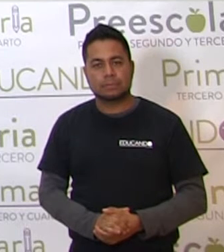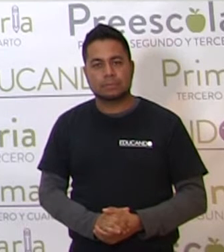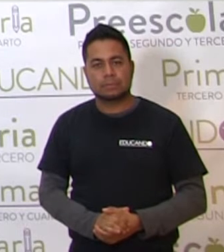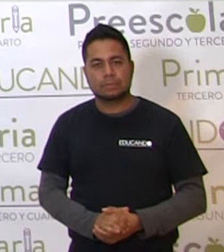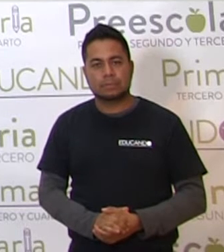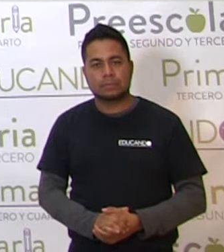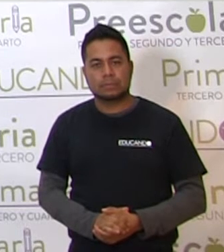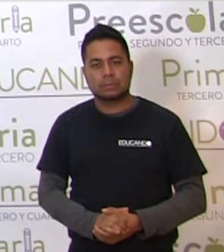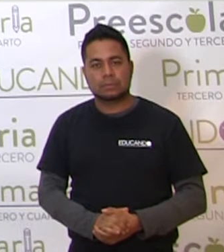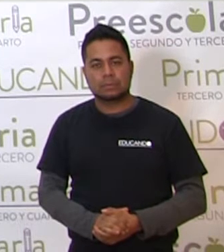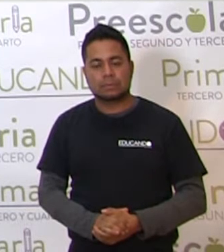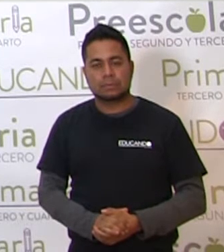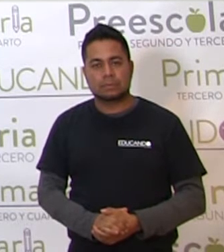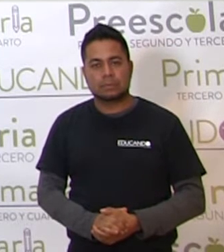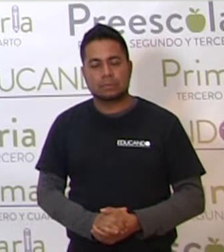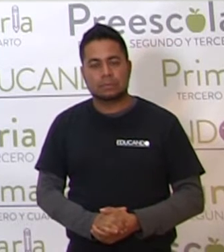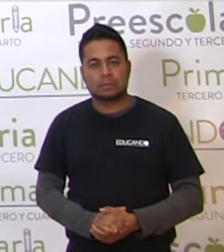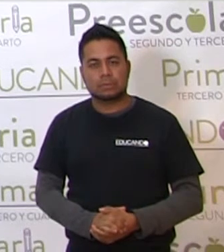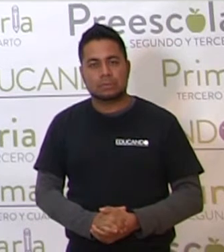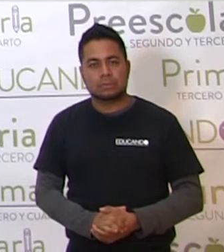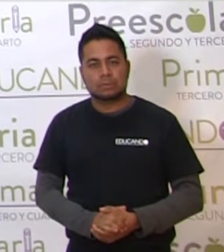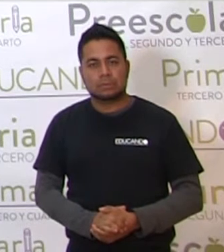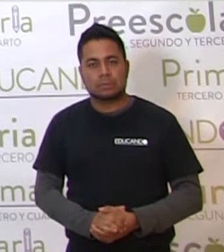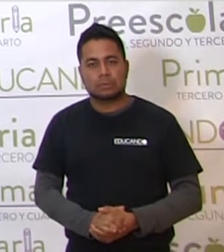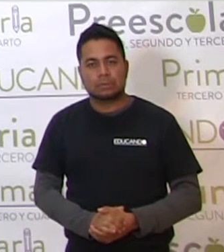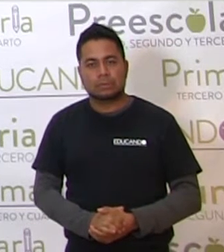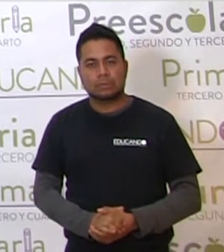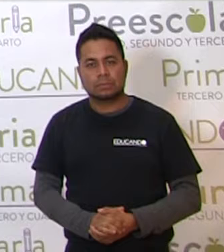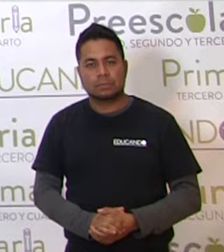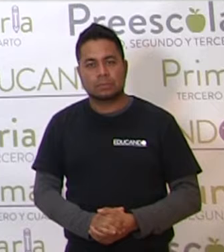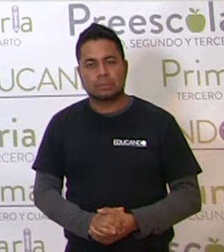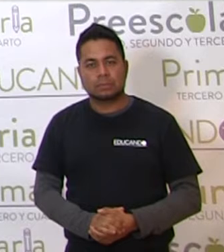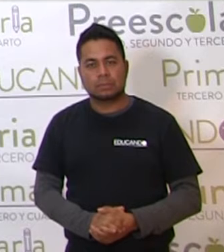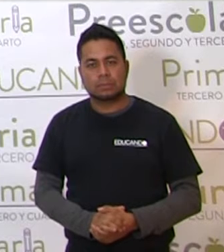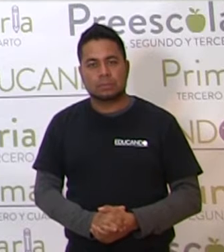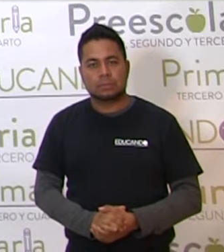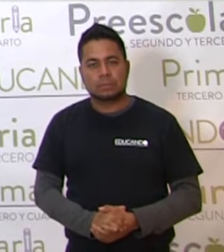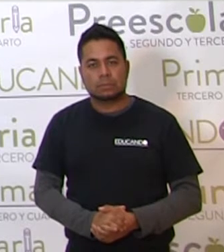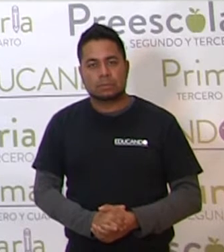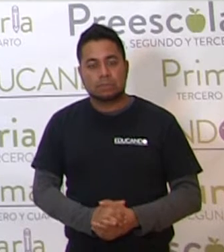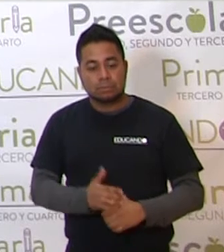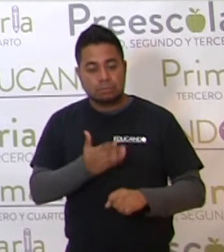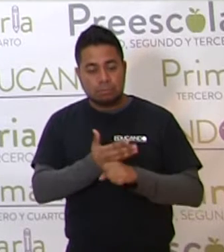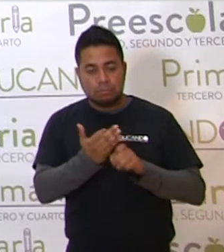cerca muy cerca del